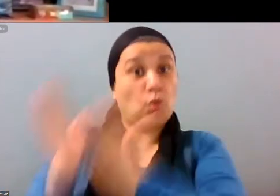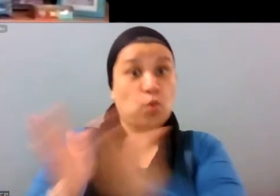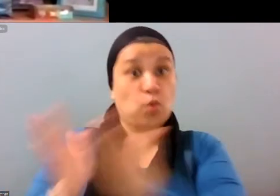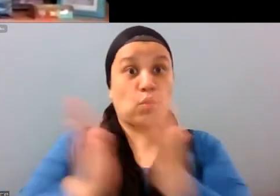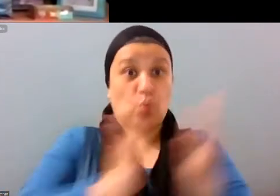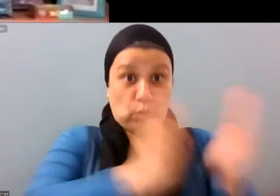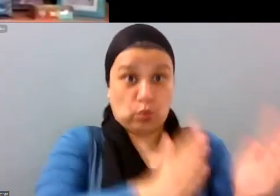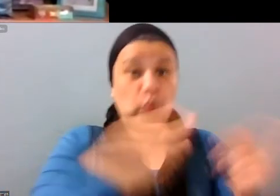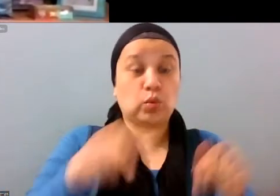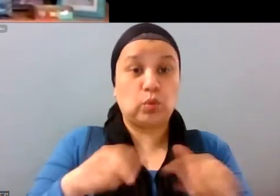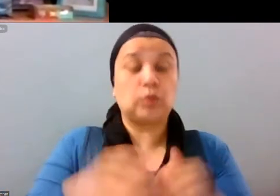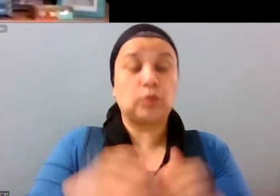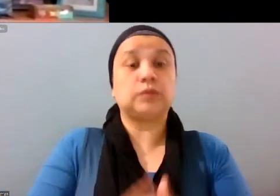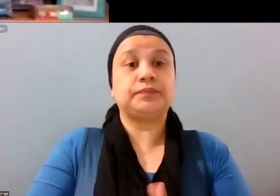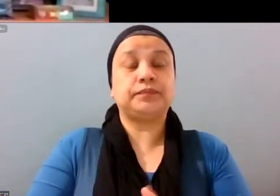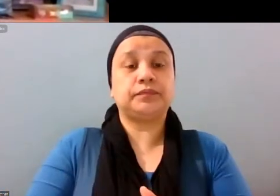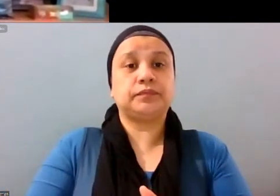estas